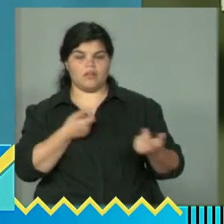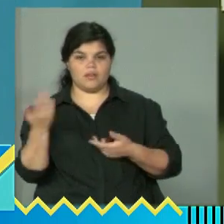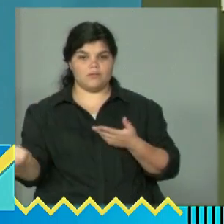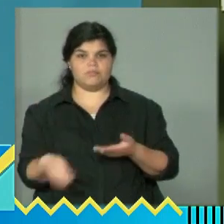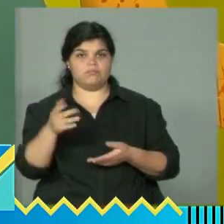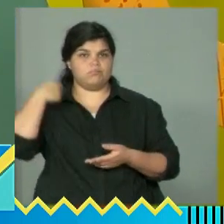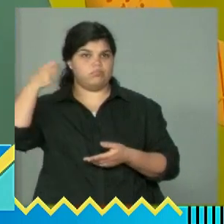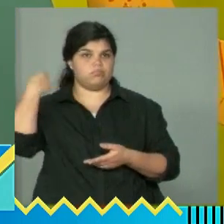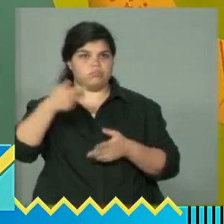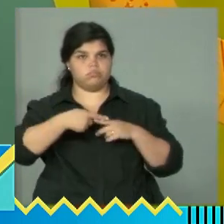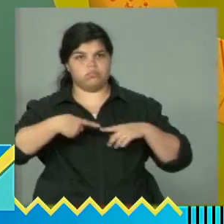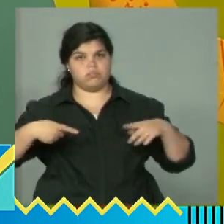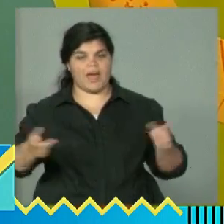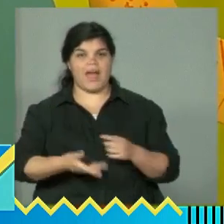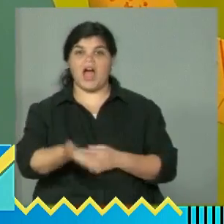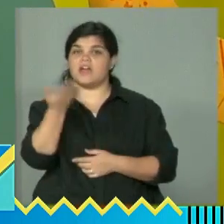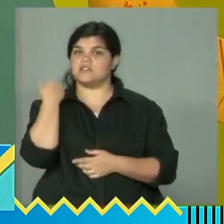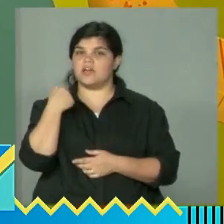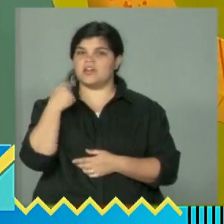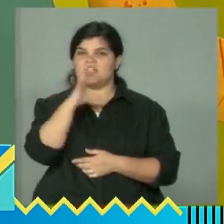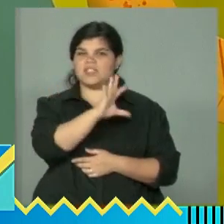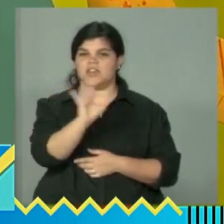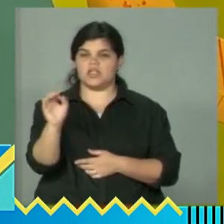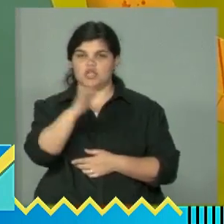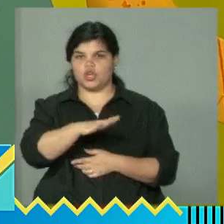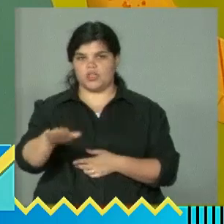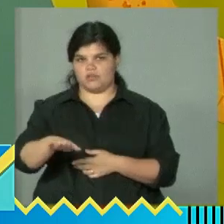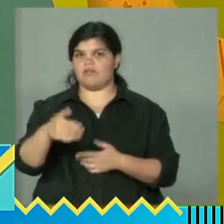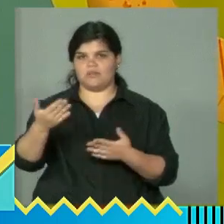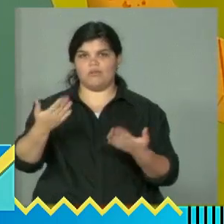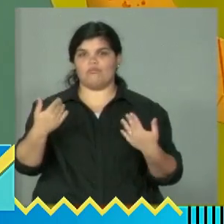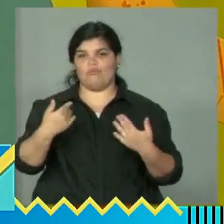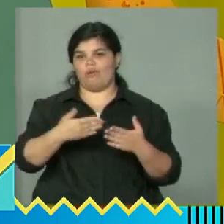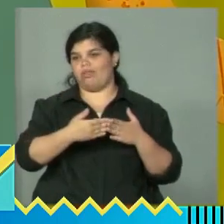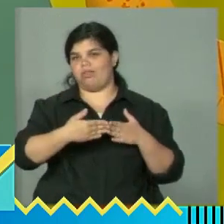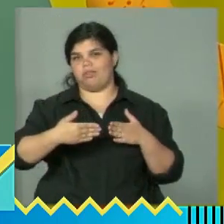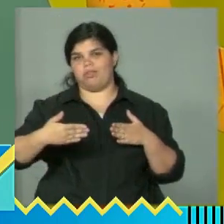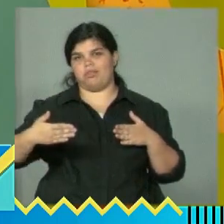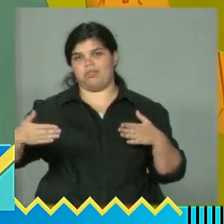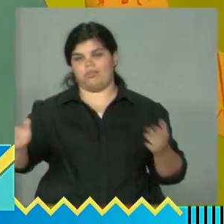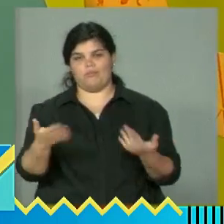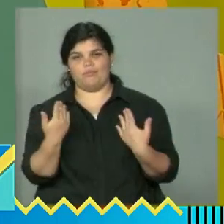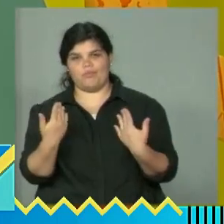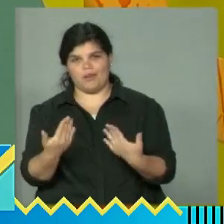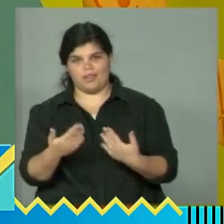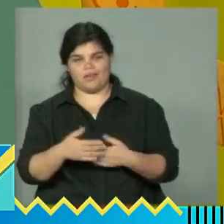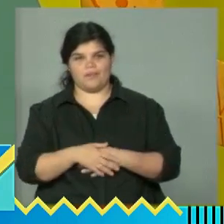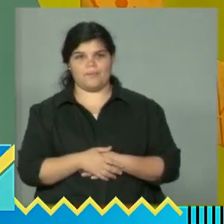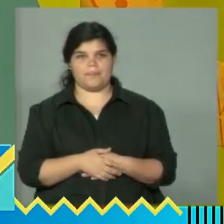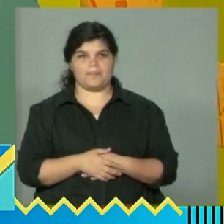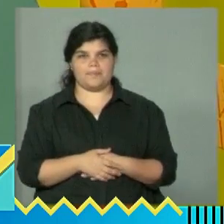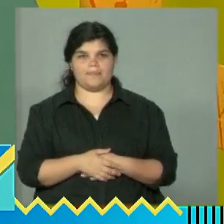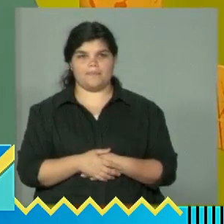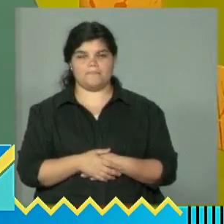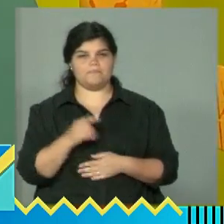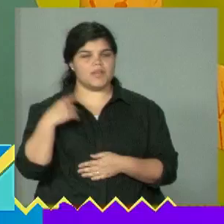está buenísimo. Y ayer habían más de 500 chicos, así que programa tenemos como para fin seguir de año, para tener ciclo hasta fin de año. Pero